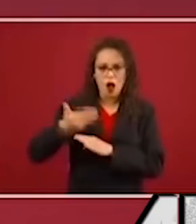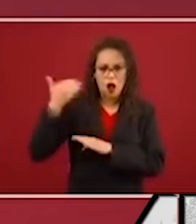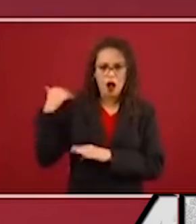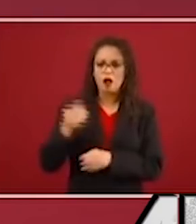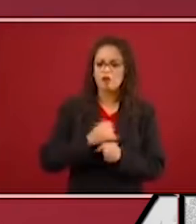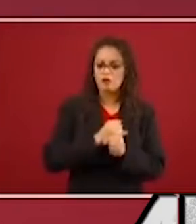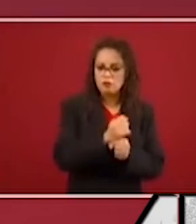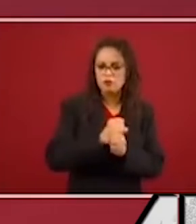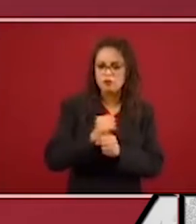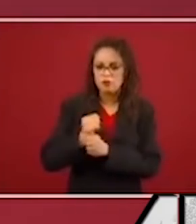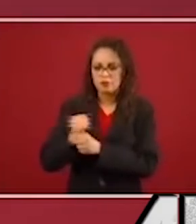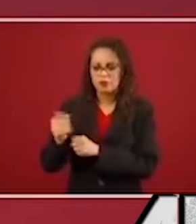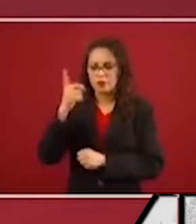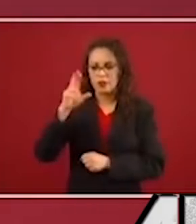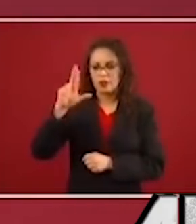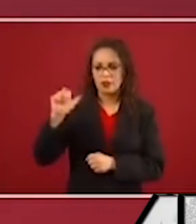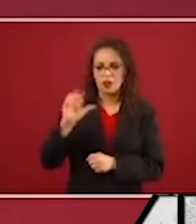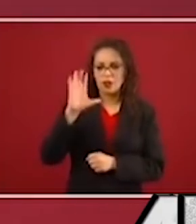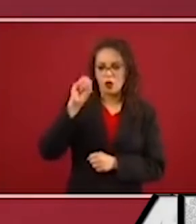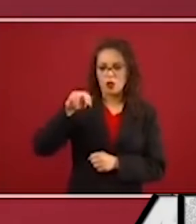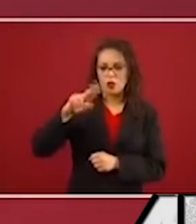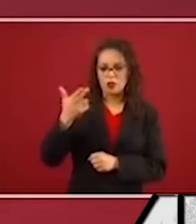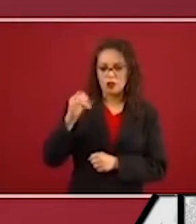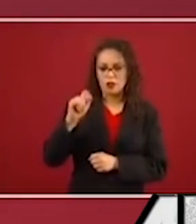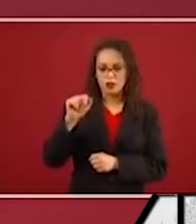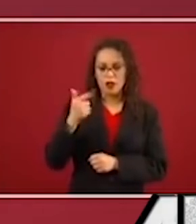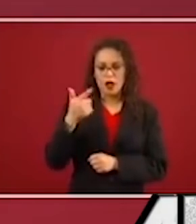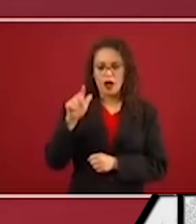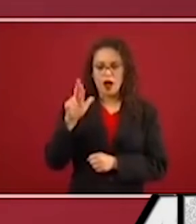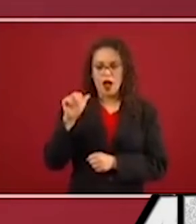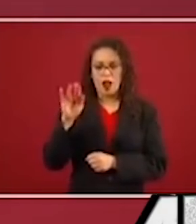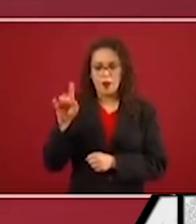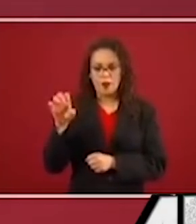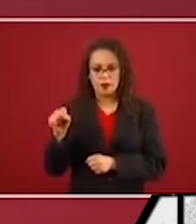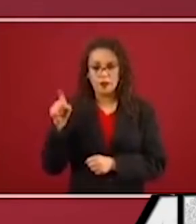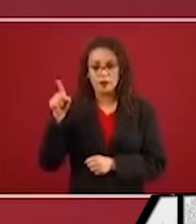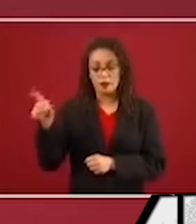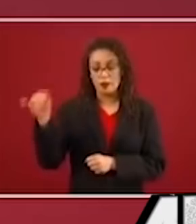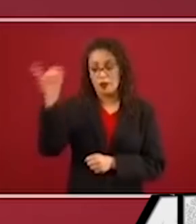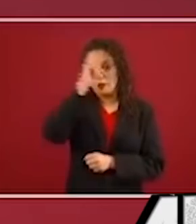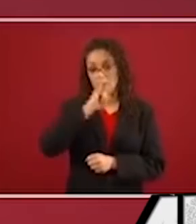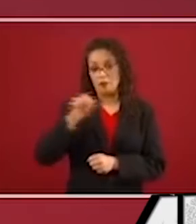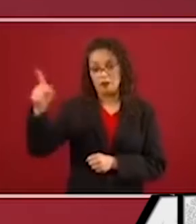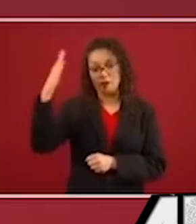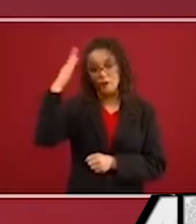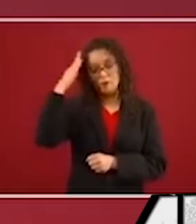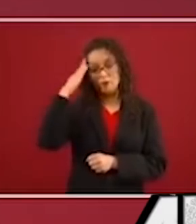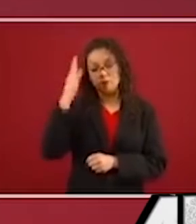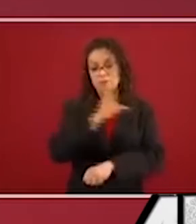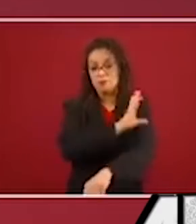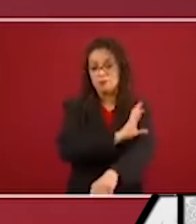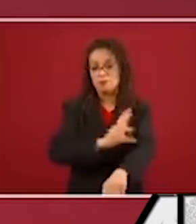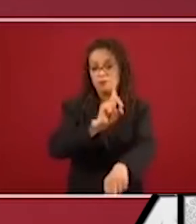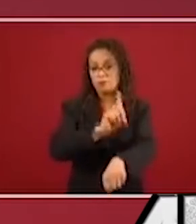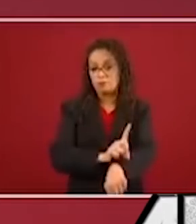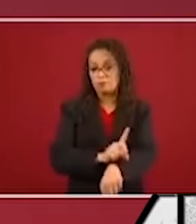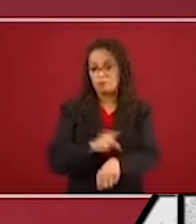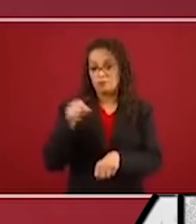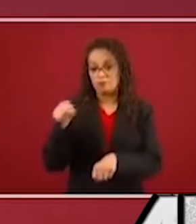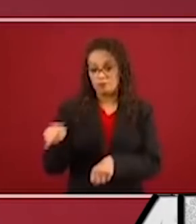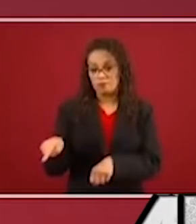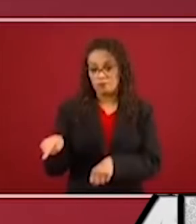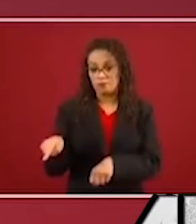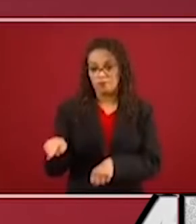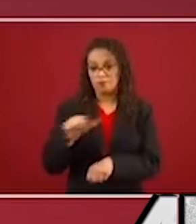la doctora Conchita Grajales, que es la jefa de la COCTI, de la coordinación y una gran